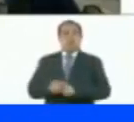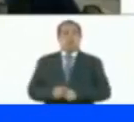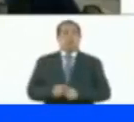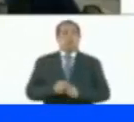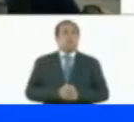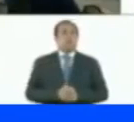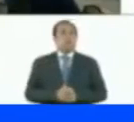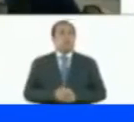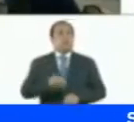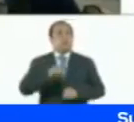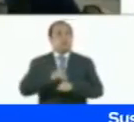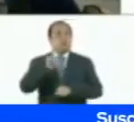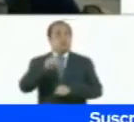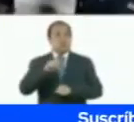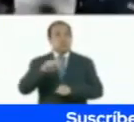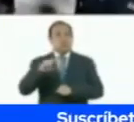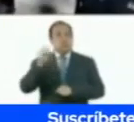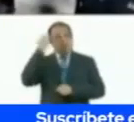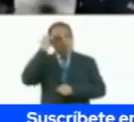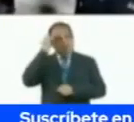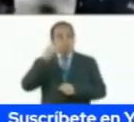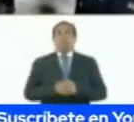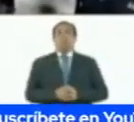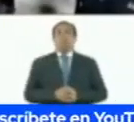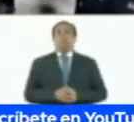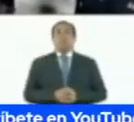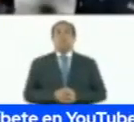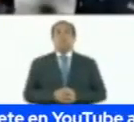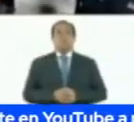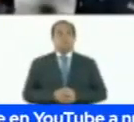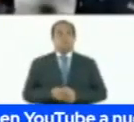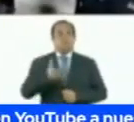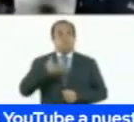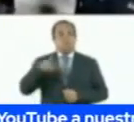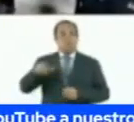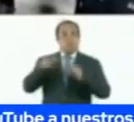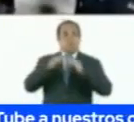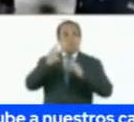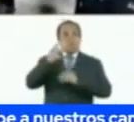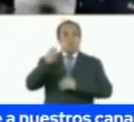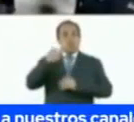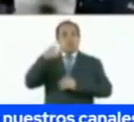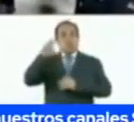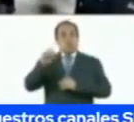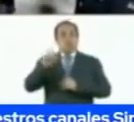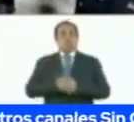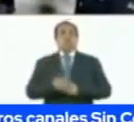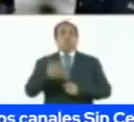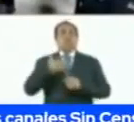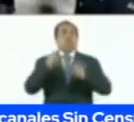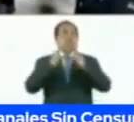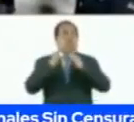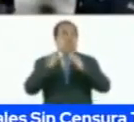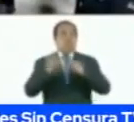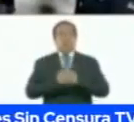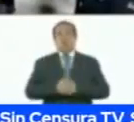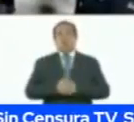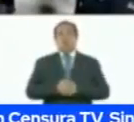proporcionaron ahí además catres, entonces tienen ahí en la Casa del Peregrino, tienen catres,